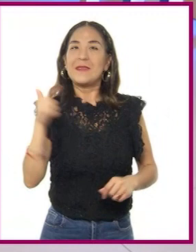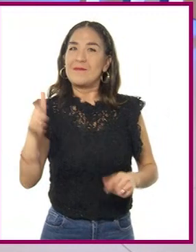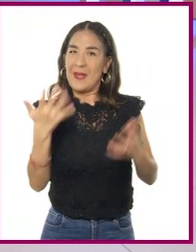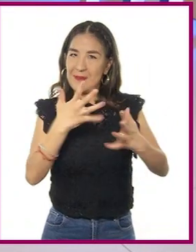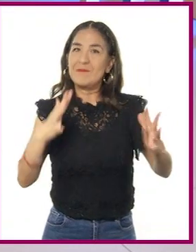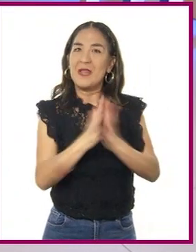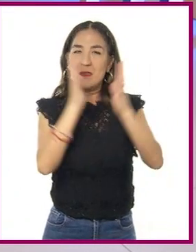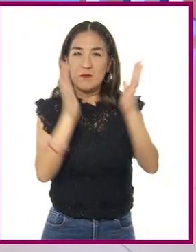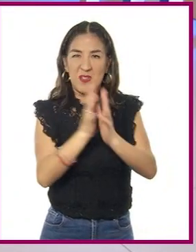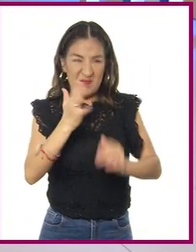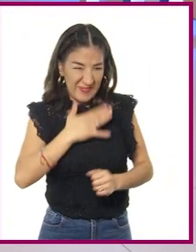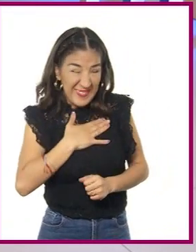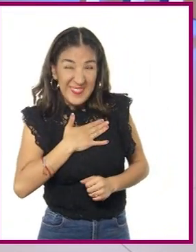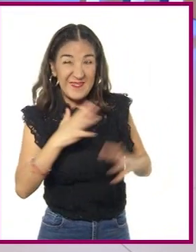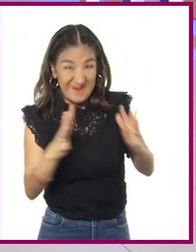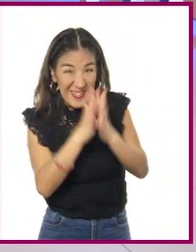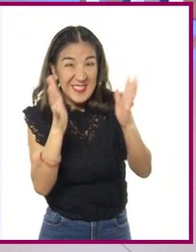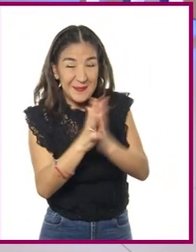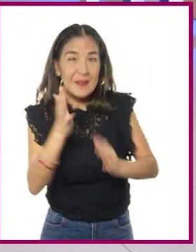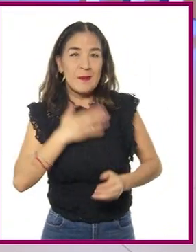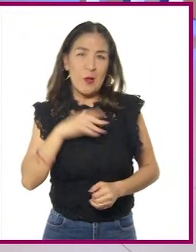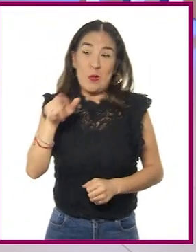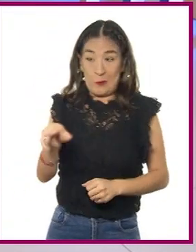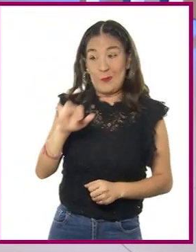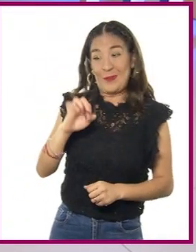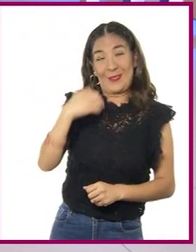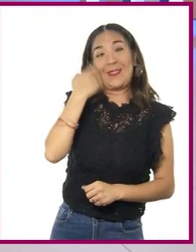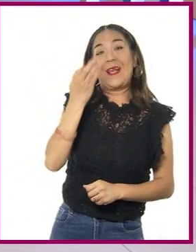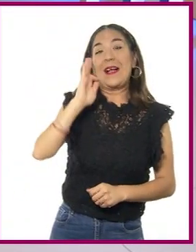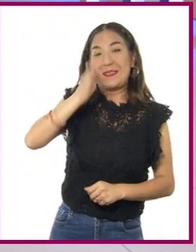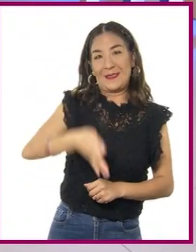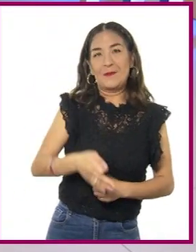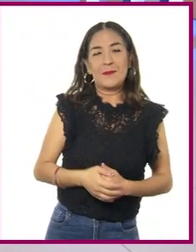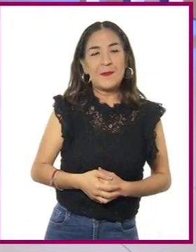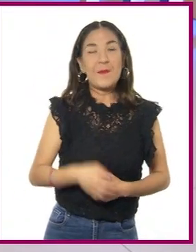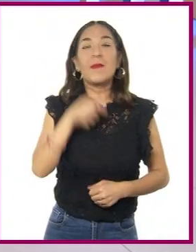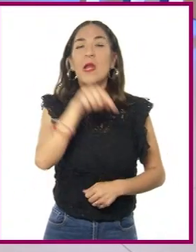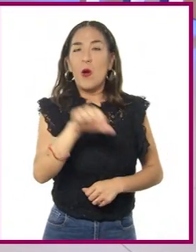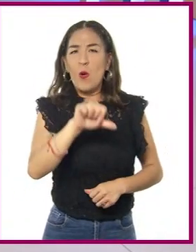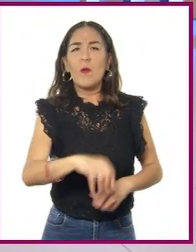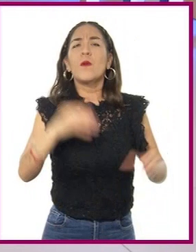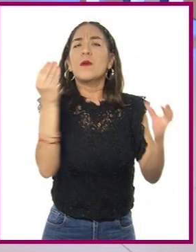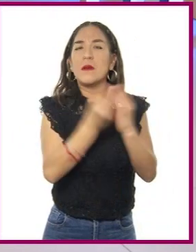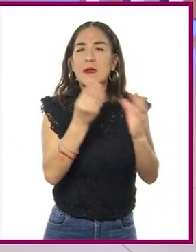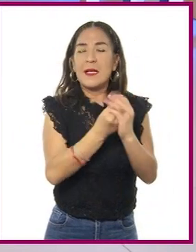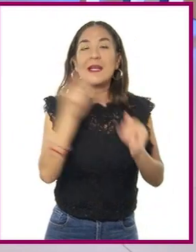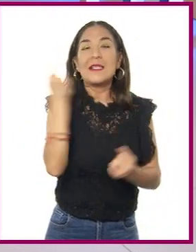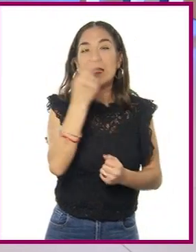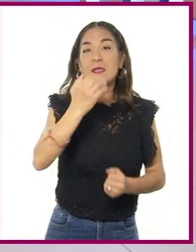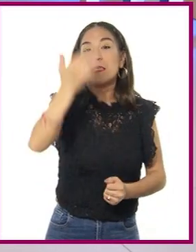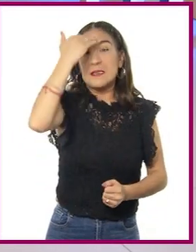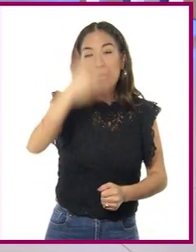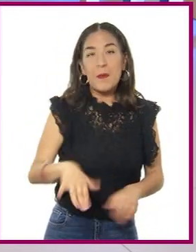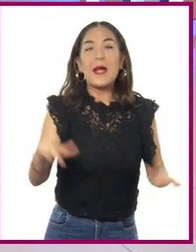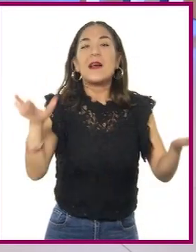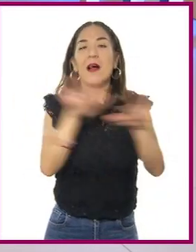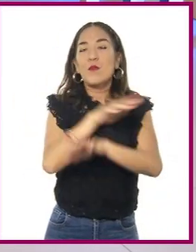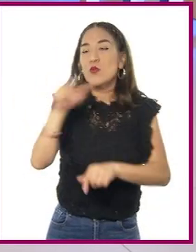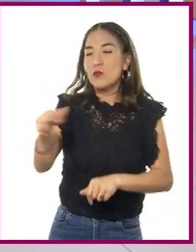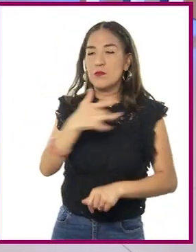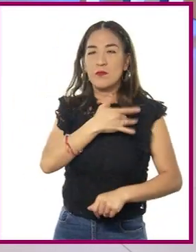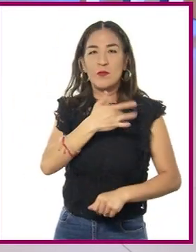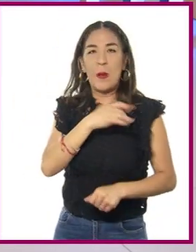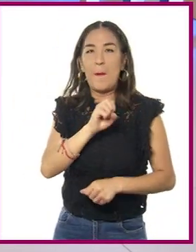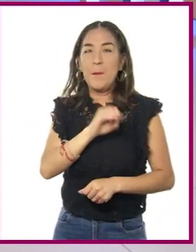maestro? Sí, si así nos lo permites. Con motivo a la sesión, se requiere conocer los cambios en tu frecuencia